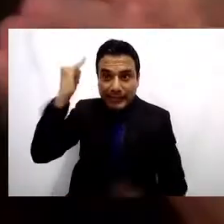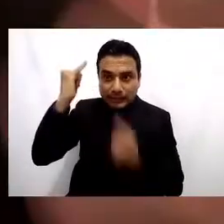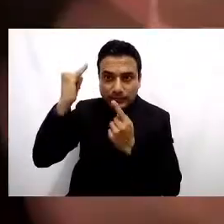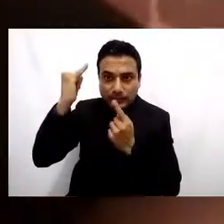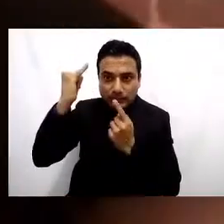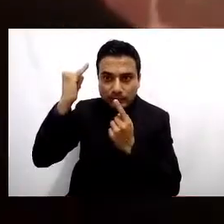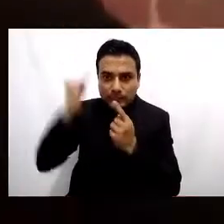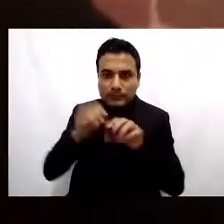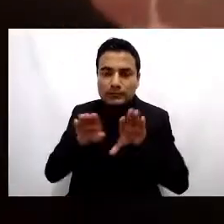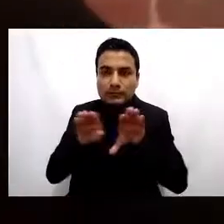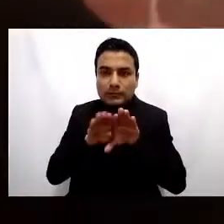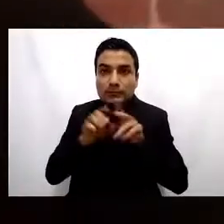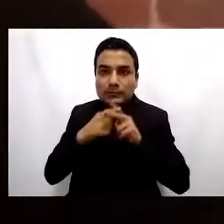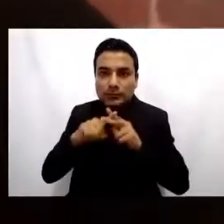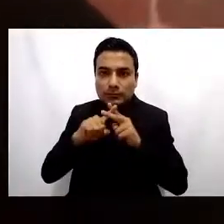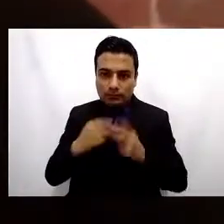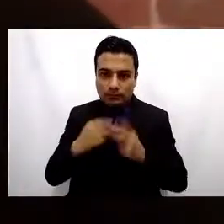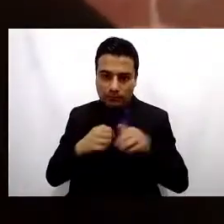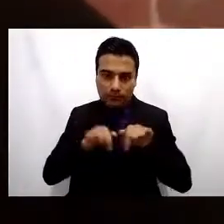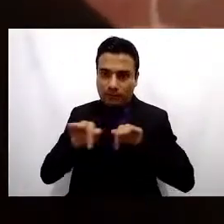propio del teatro.